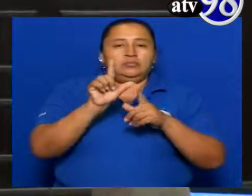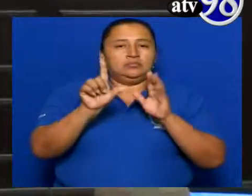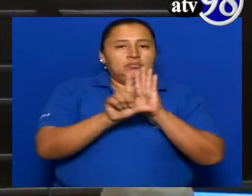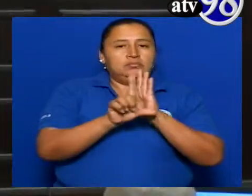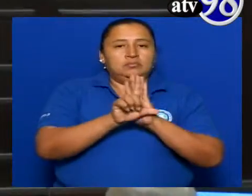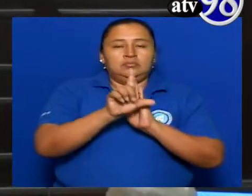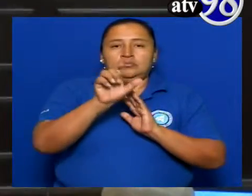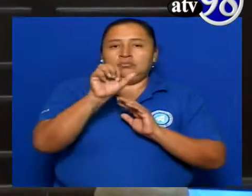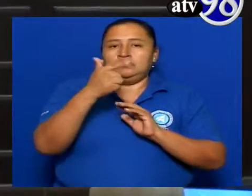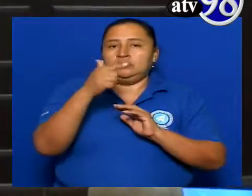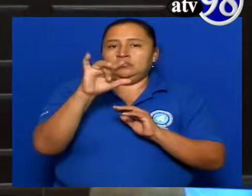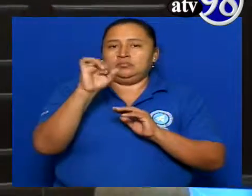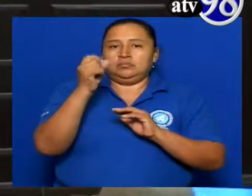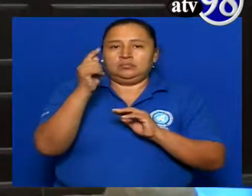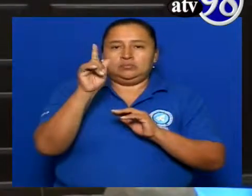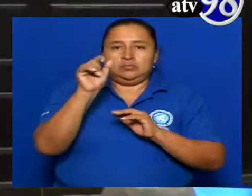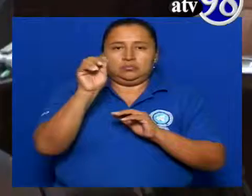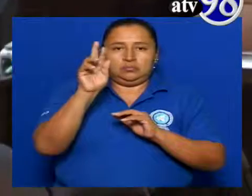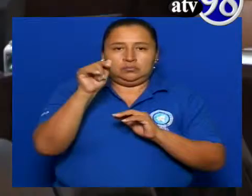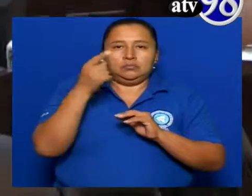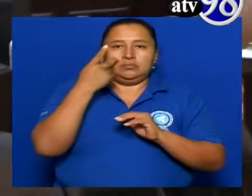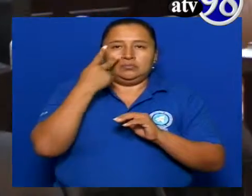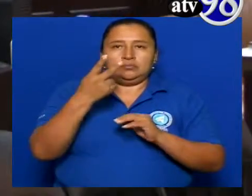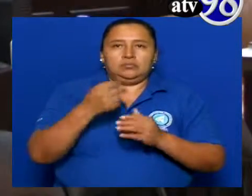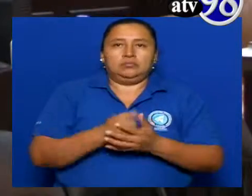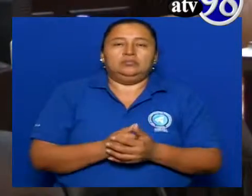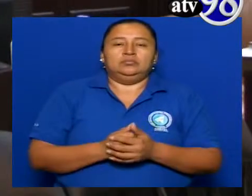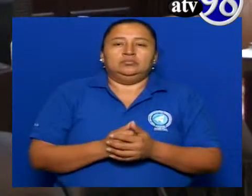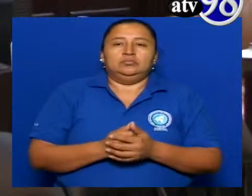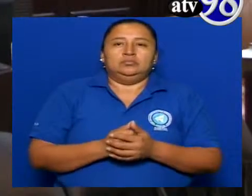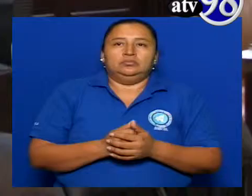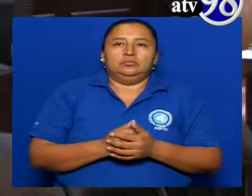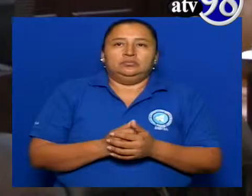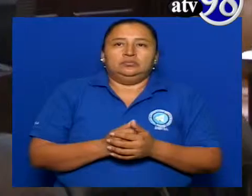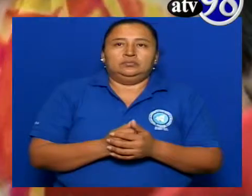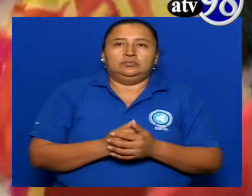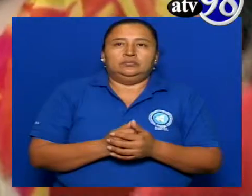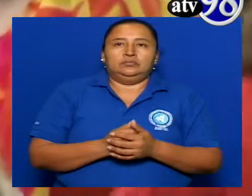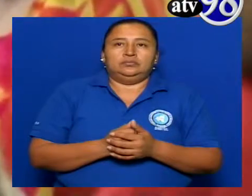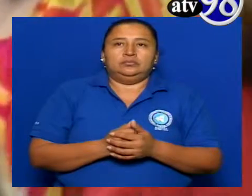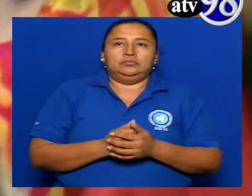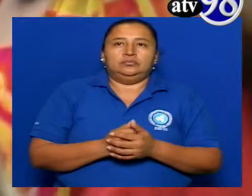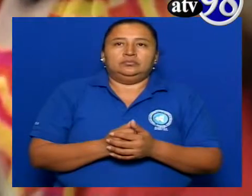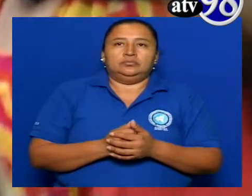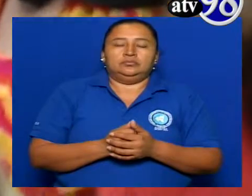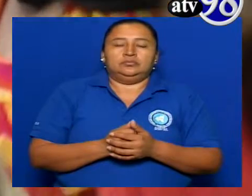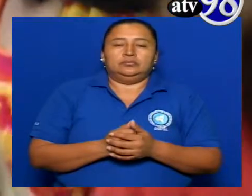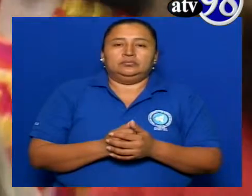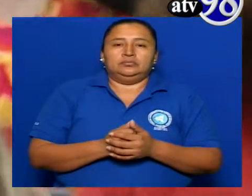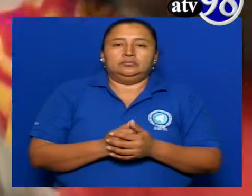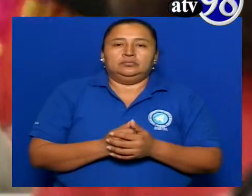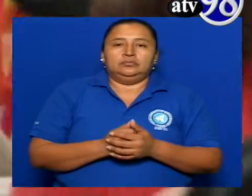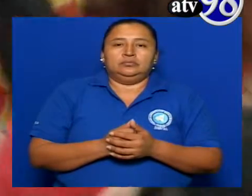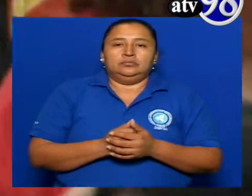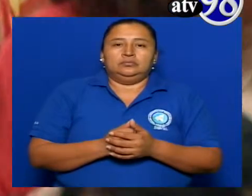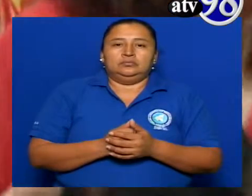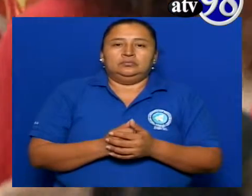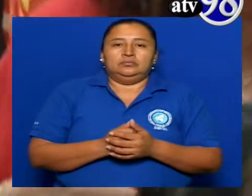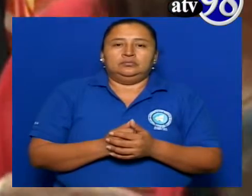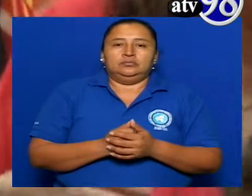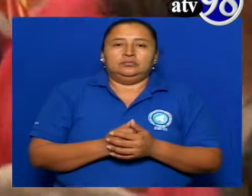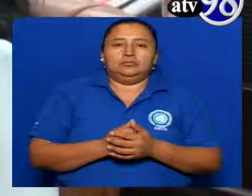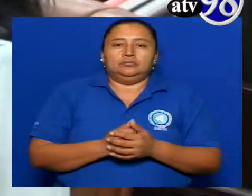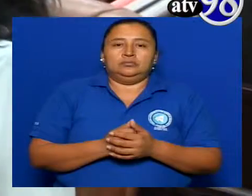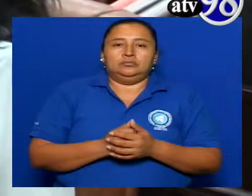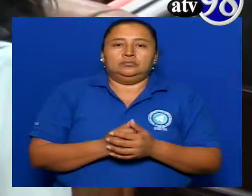Con la presencia de 80 parlamentarios y en correspondencia al artículo 117 de la Ley Orgánica del Poder Legislativo, se produjeron los